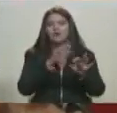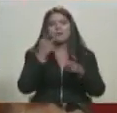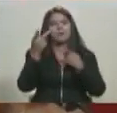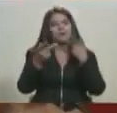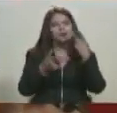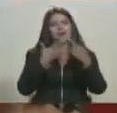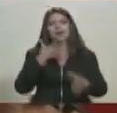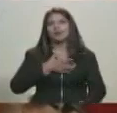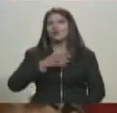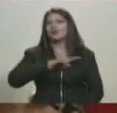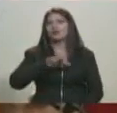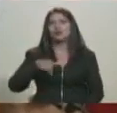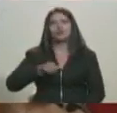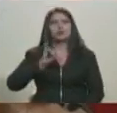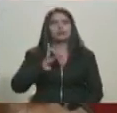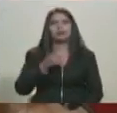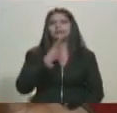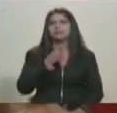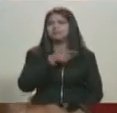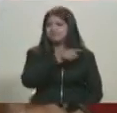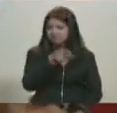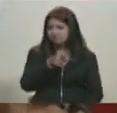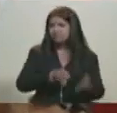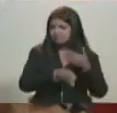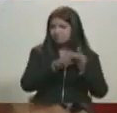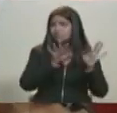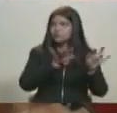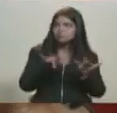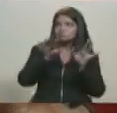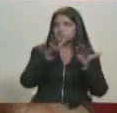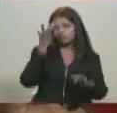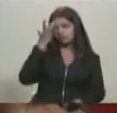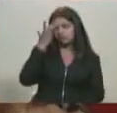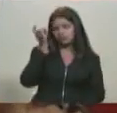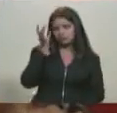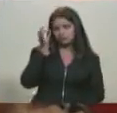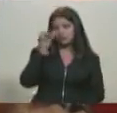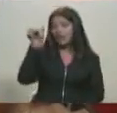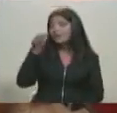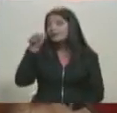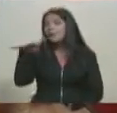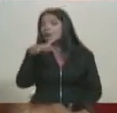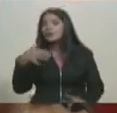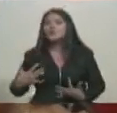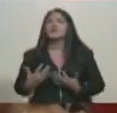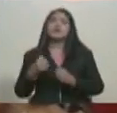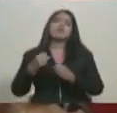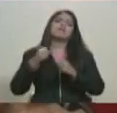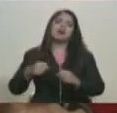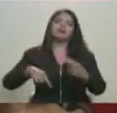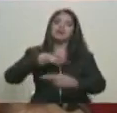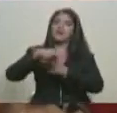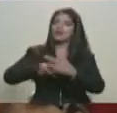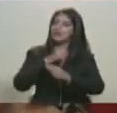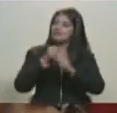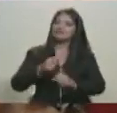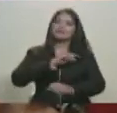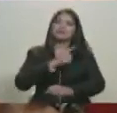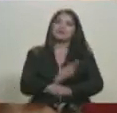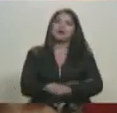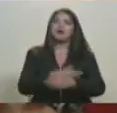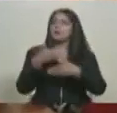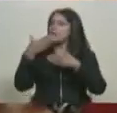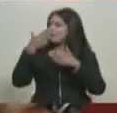Nosotros lo hemos dicho, mientras ellos sigan utilizando ese tipo de argumentos, este pueblo cada día se crecerá más y esta revolución se consolidará en